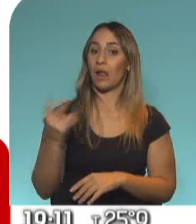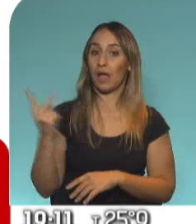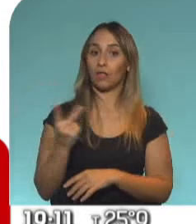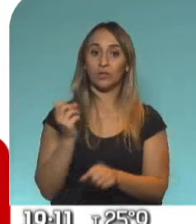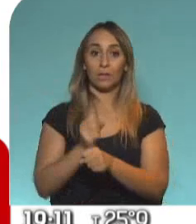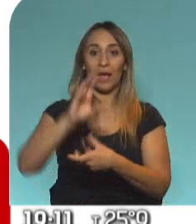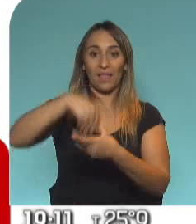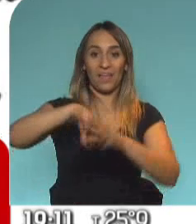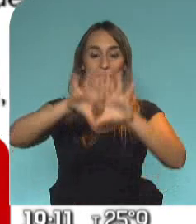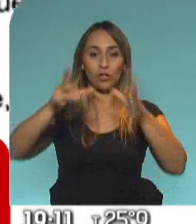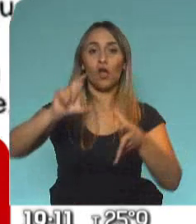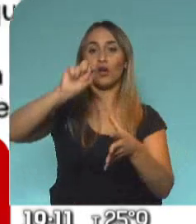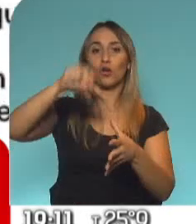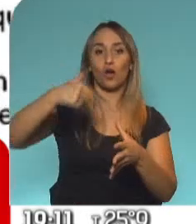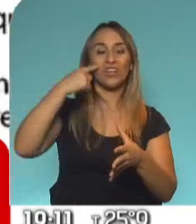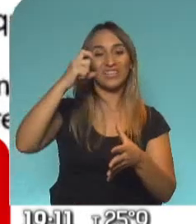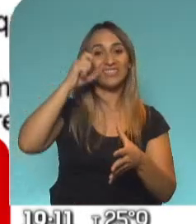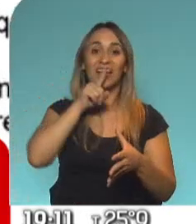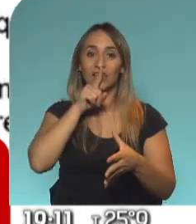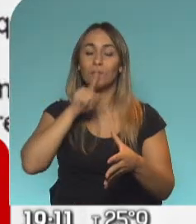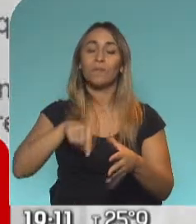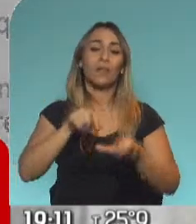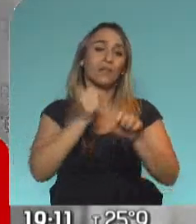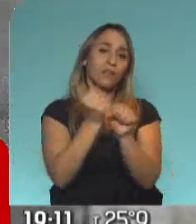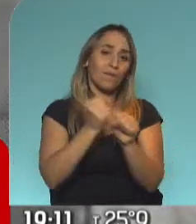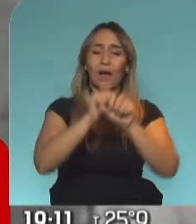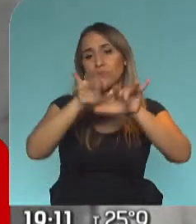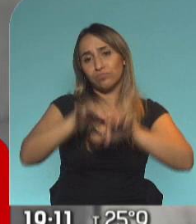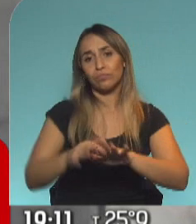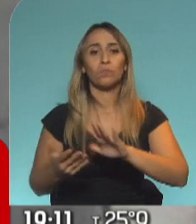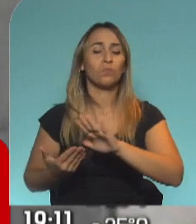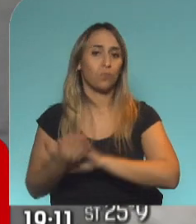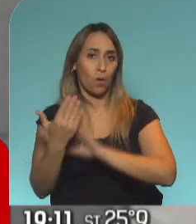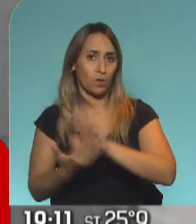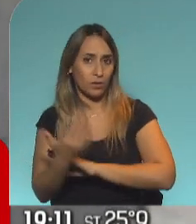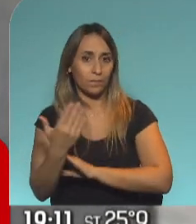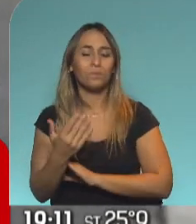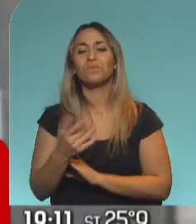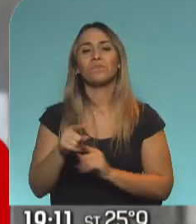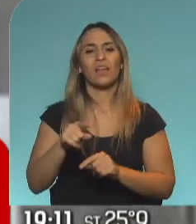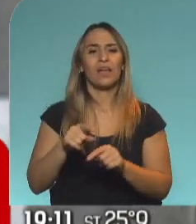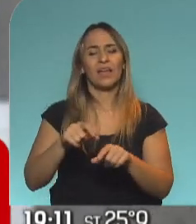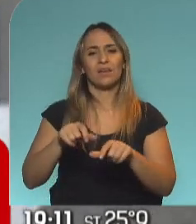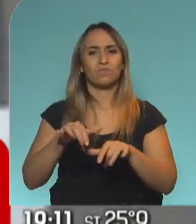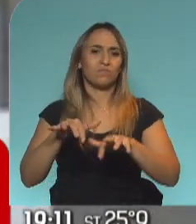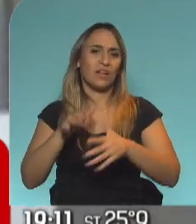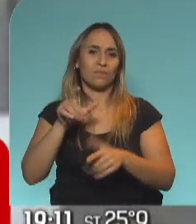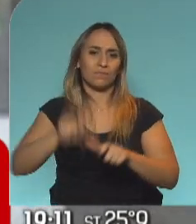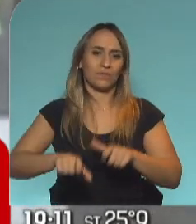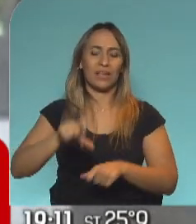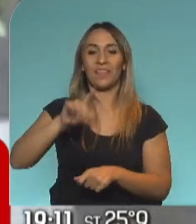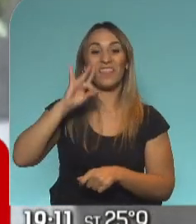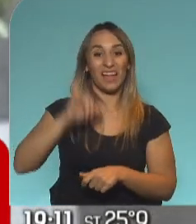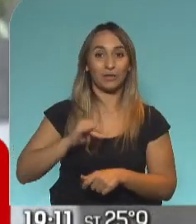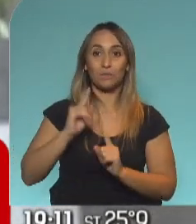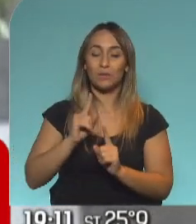además publica habitualmente sus trabajos a partir de editoriales. El editor es común a ambas. Es el mismo editor